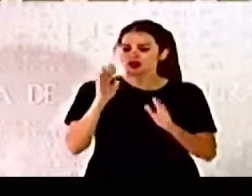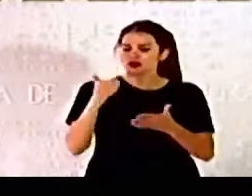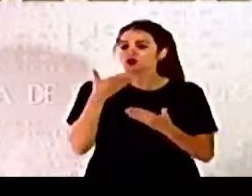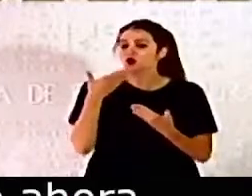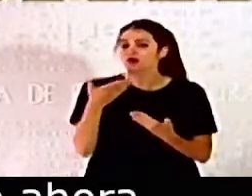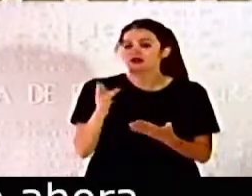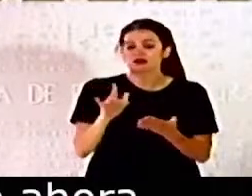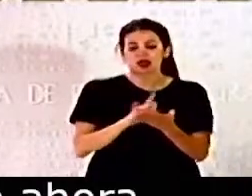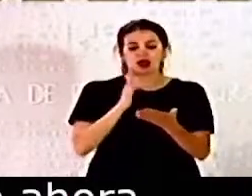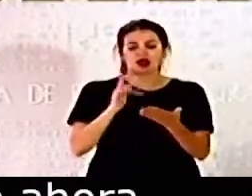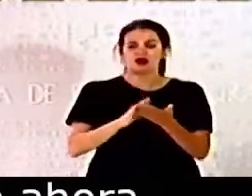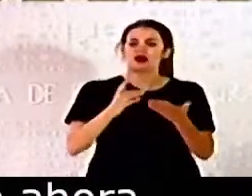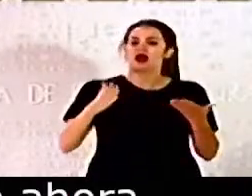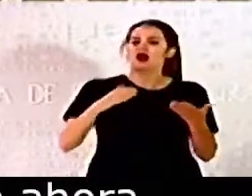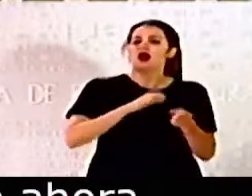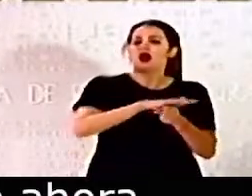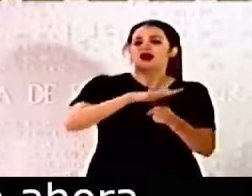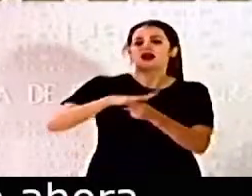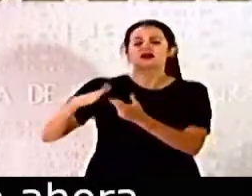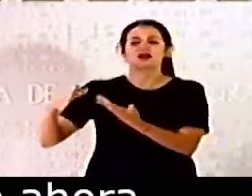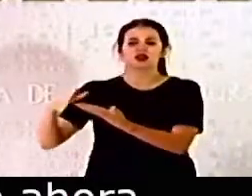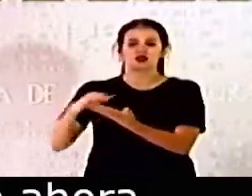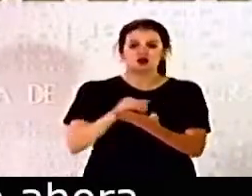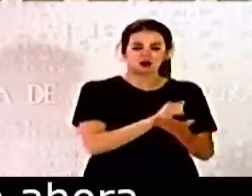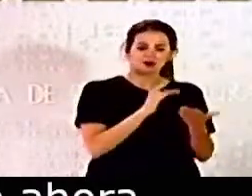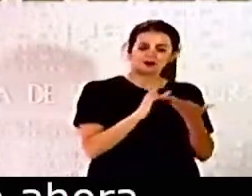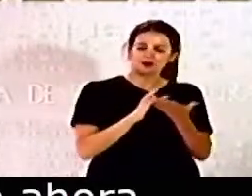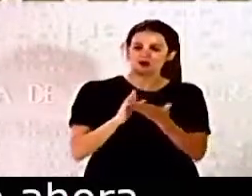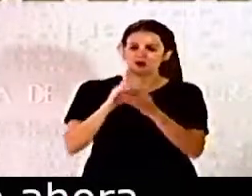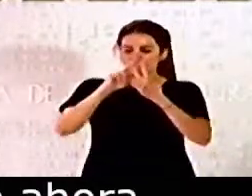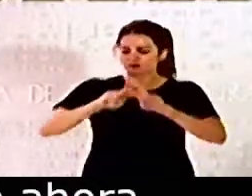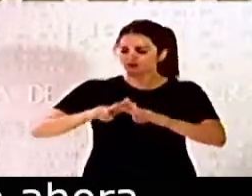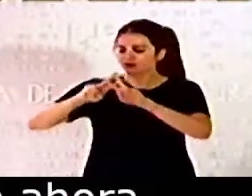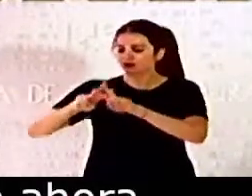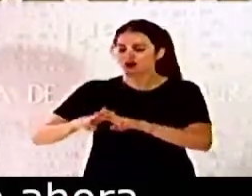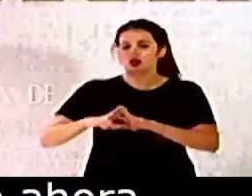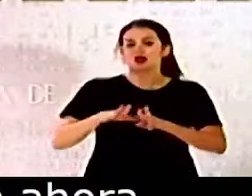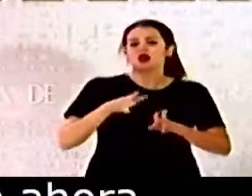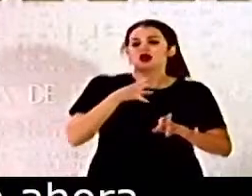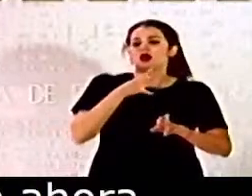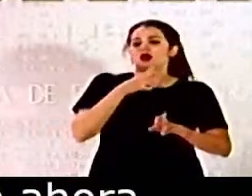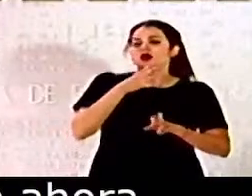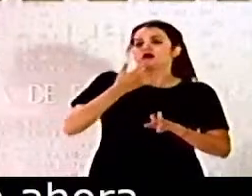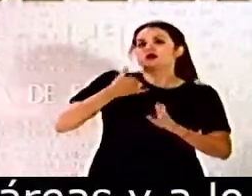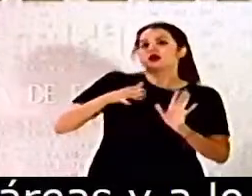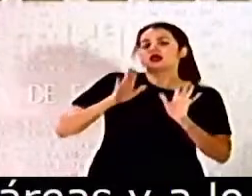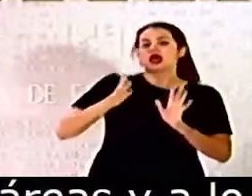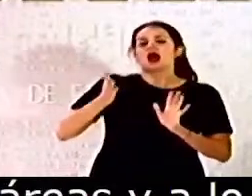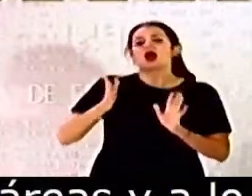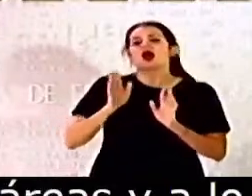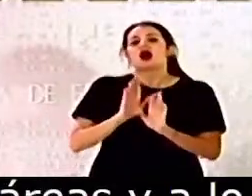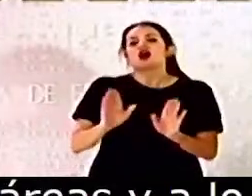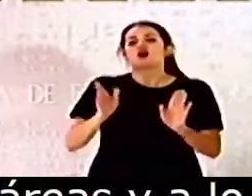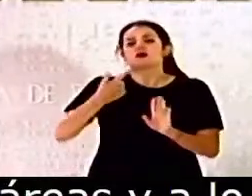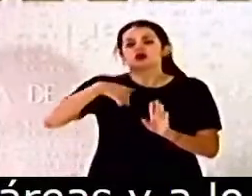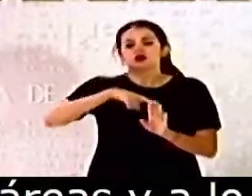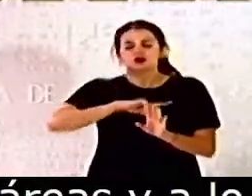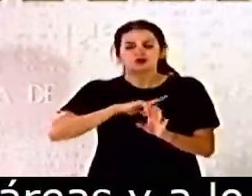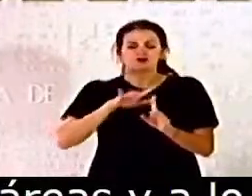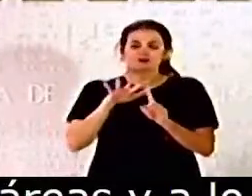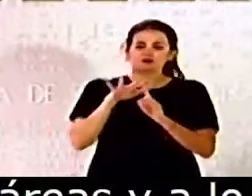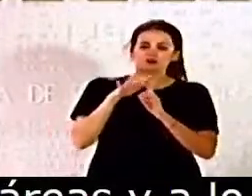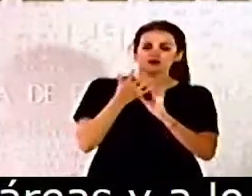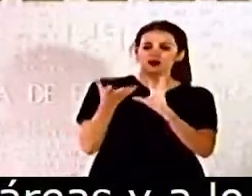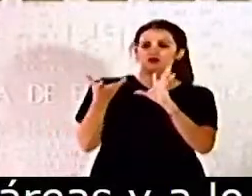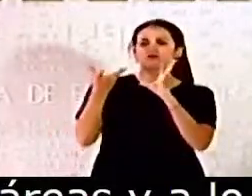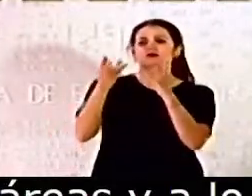todas las áreas y a lo mejor necesitamos algún tiempo de aclimatarnos a que el sistema funcione correctamente y a que la sociedad